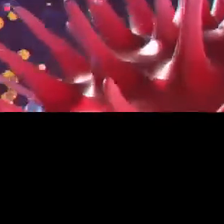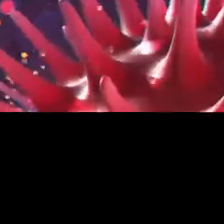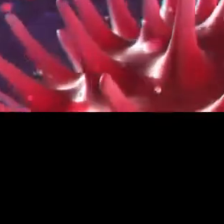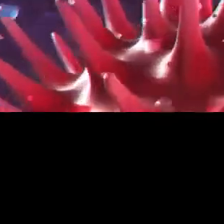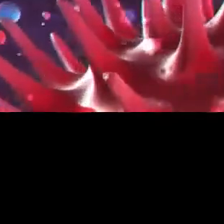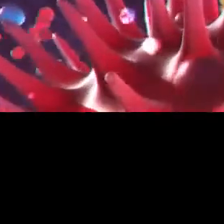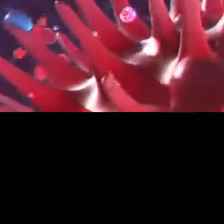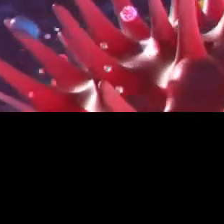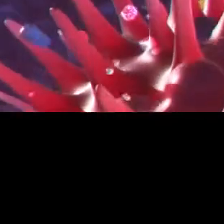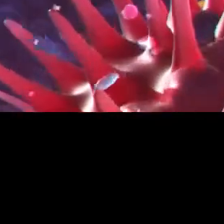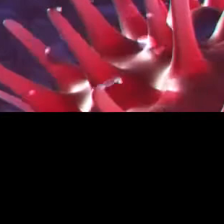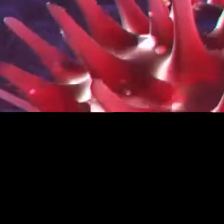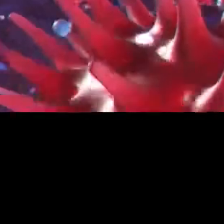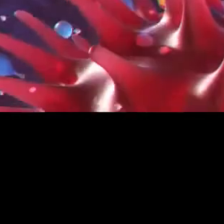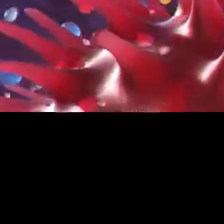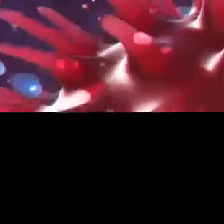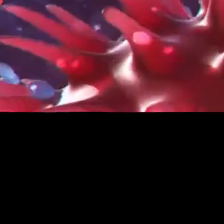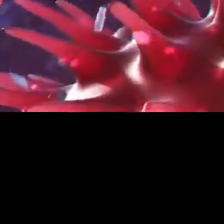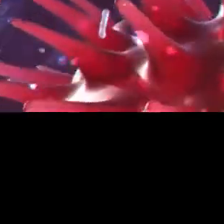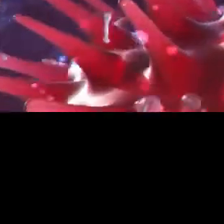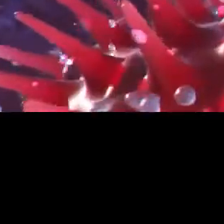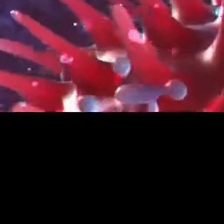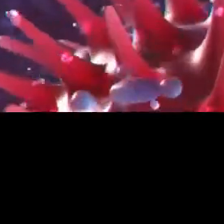de fatales a graves